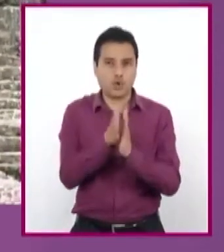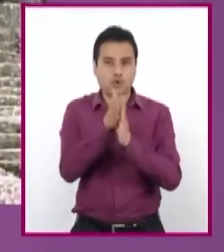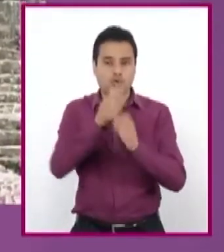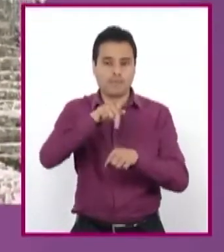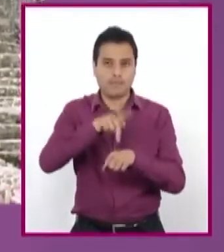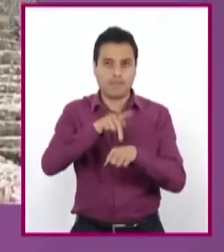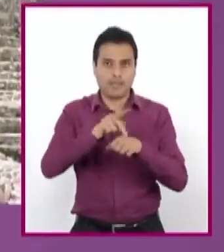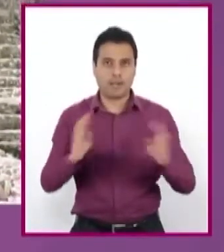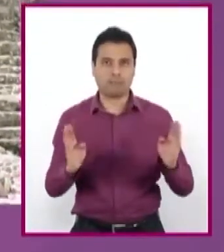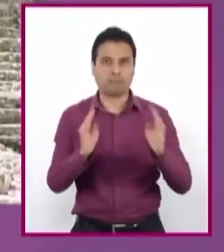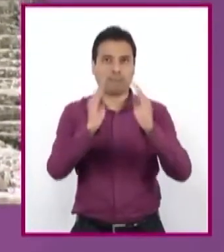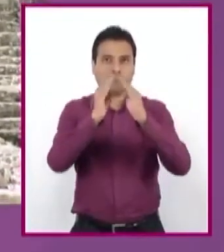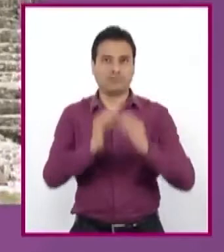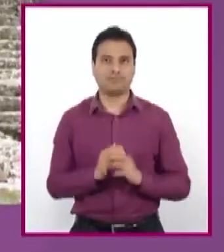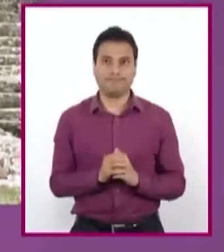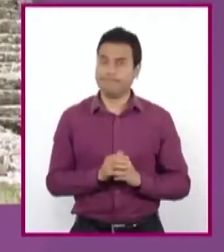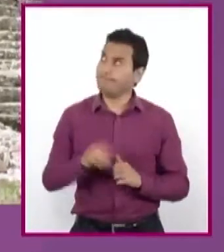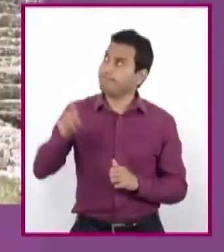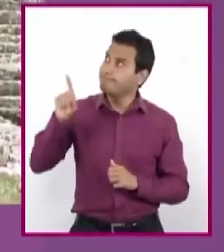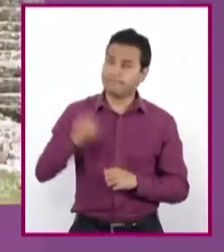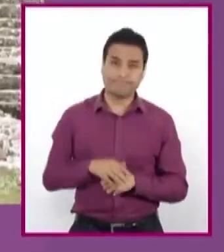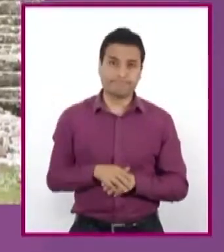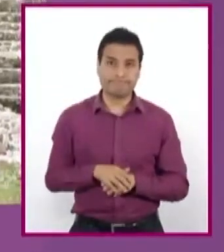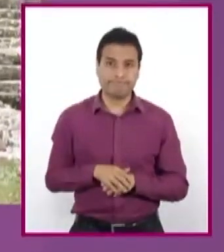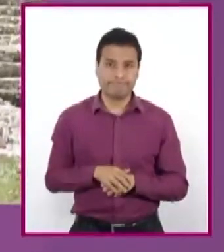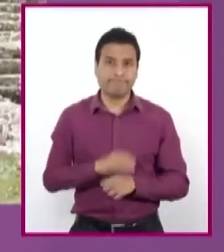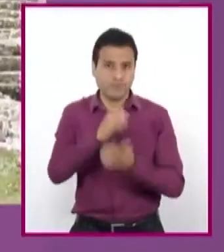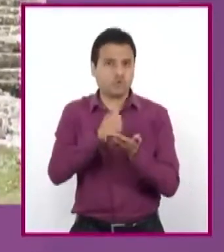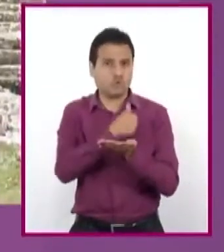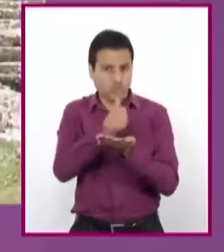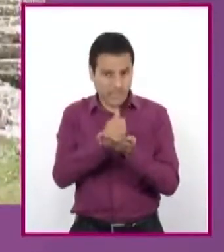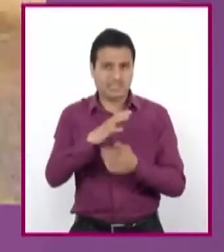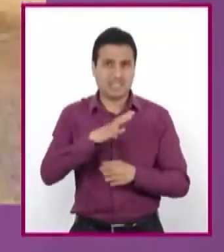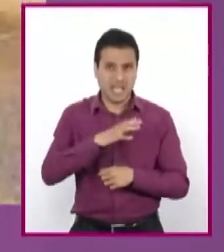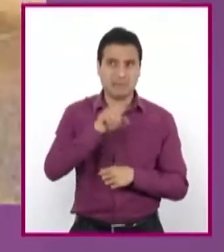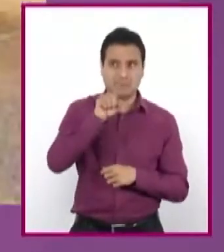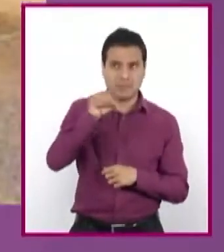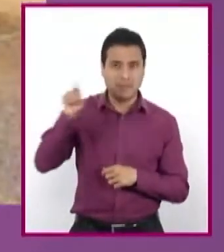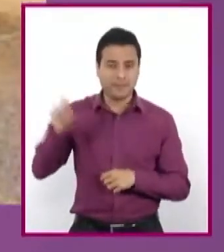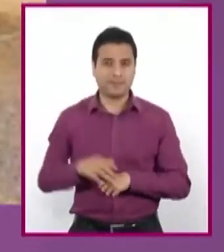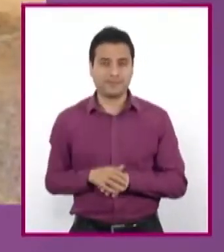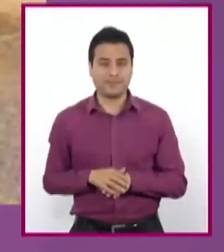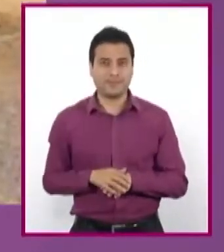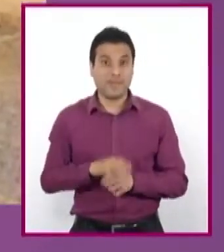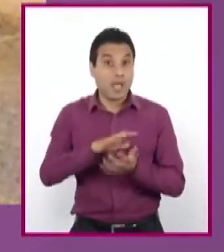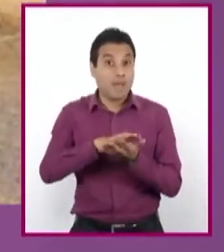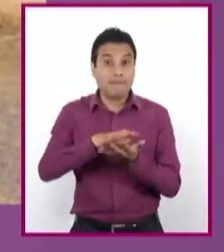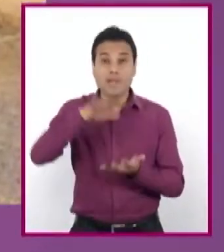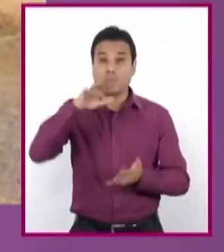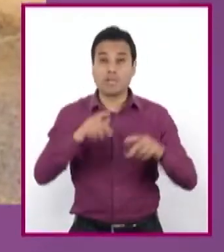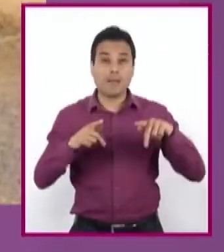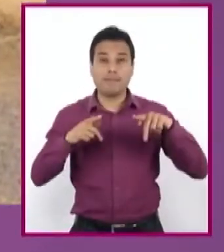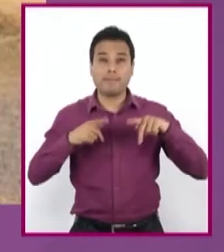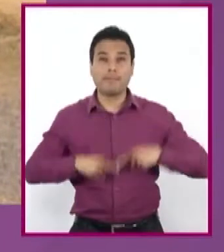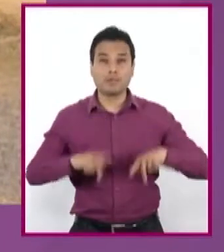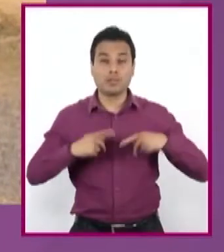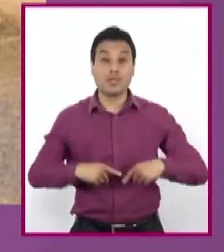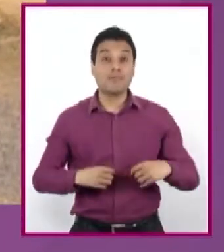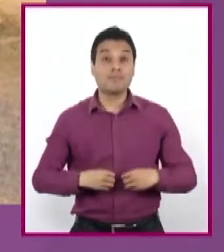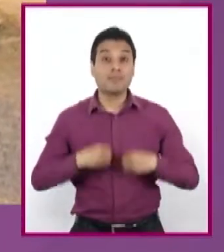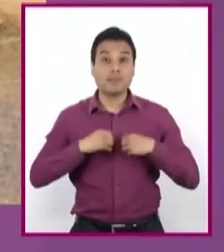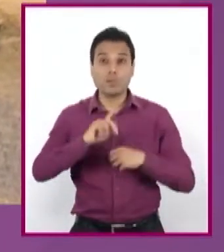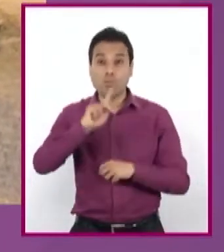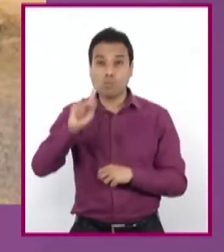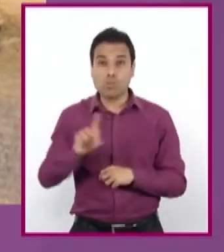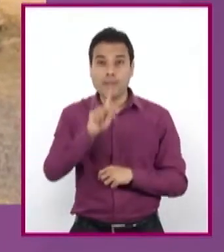piedra en los centros ceremoniales de las áreas urbanas. La mayoría de la población vivía en chozas